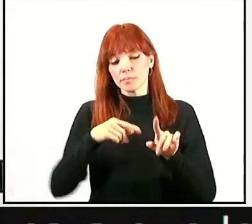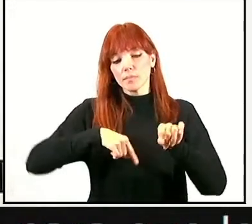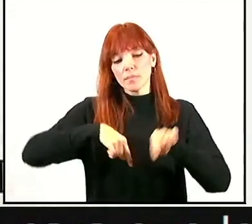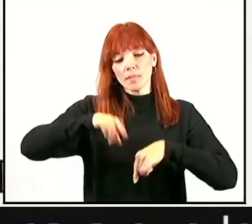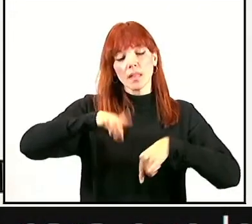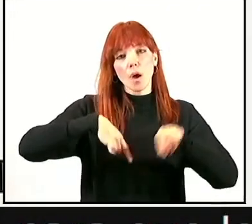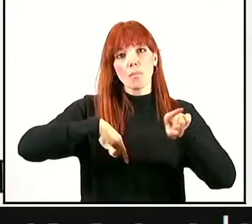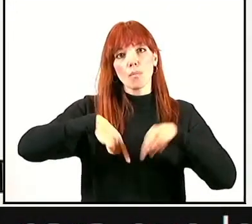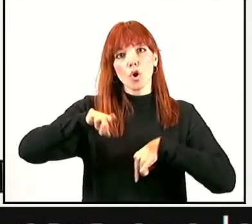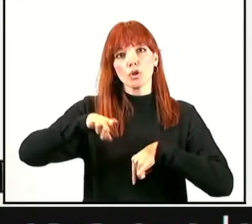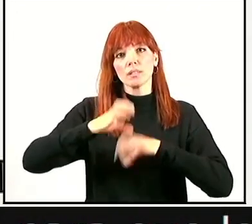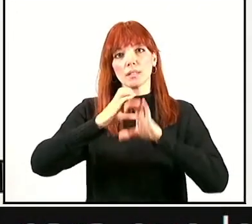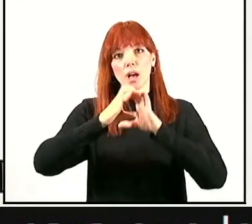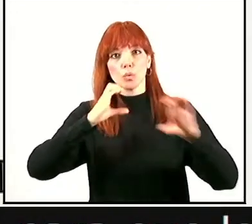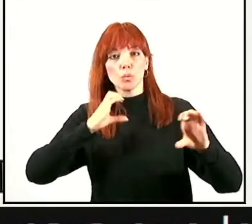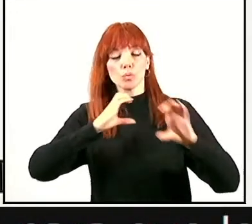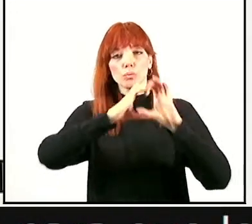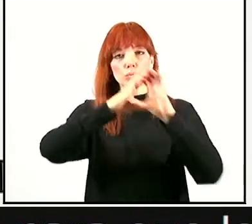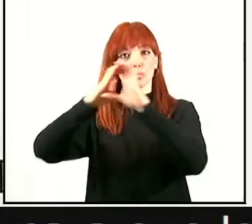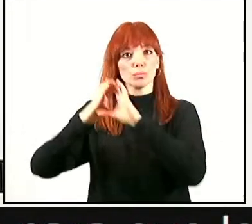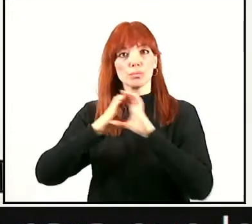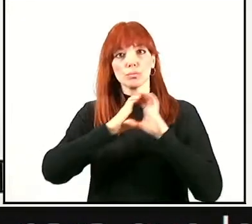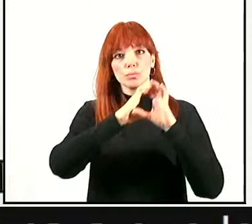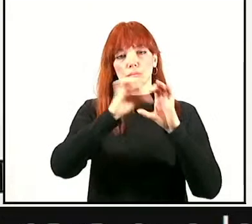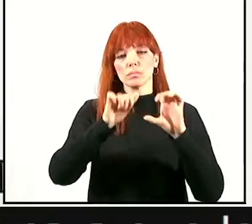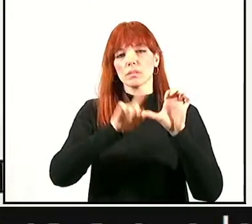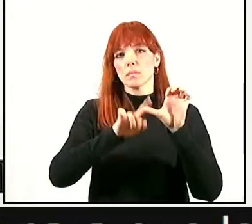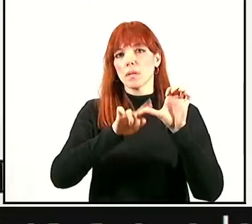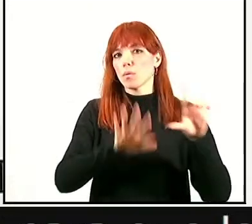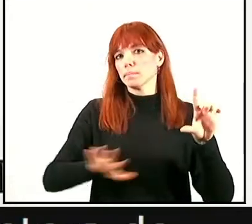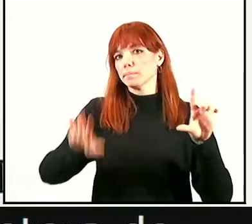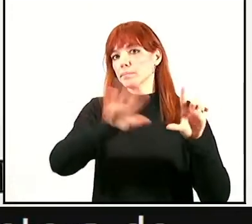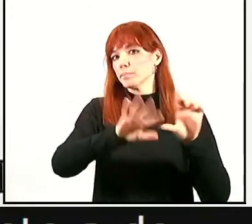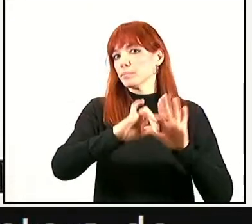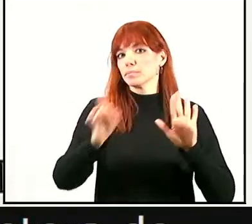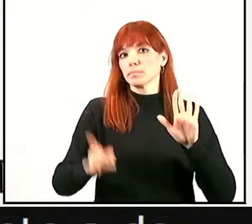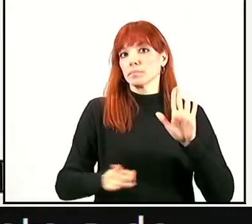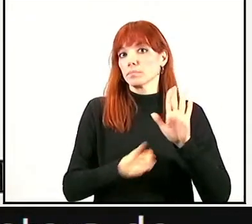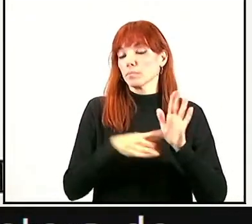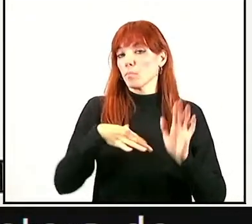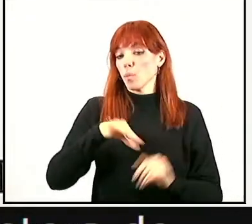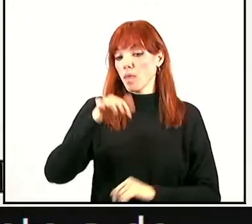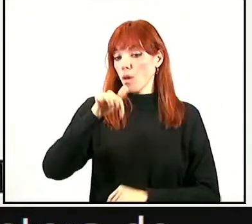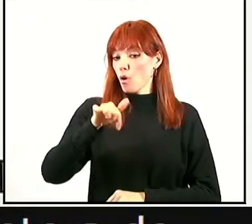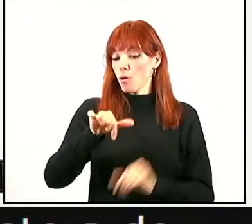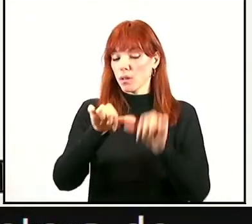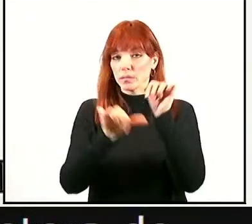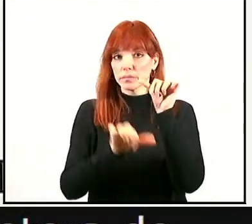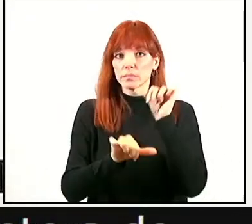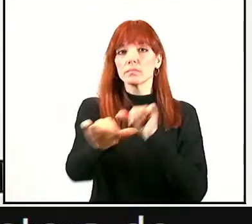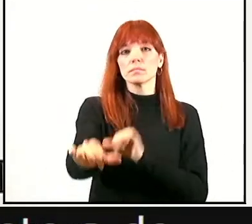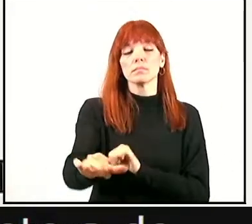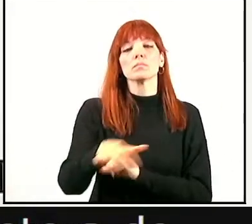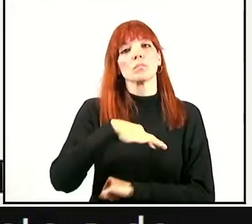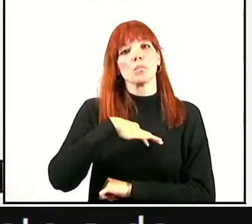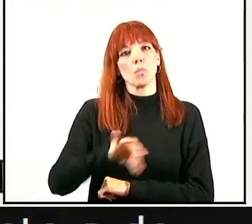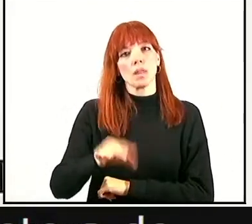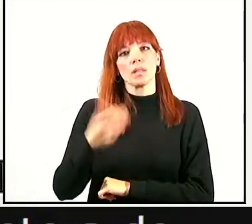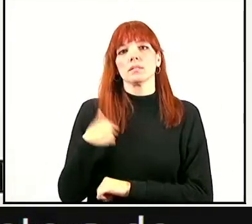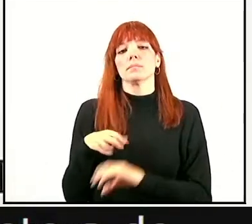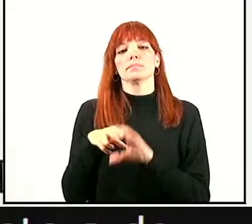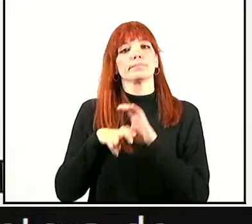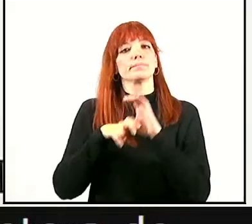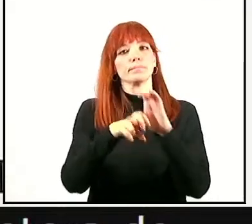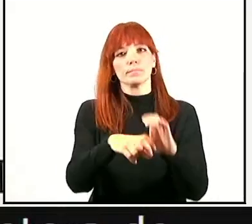transporte en autobús por carretera de Extremadura puedan tener, a partir de hoy, lo puedan hacer de